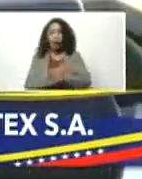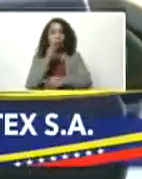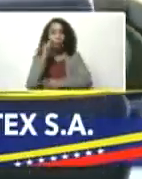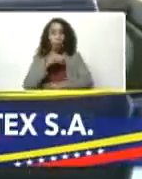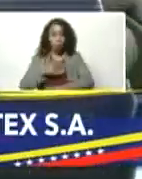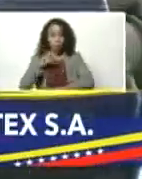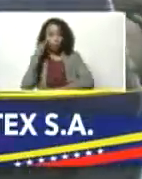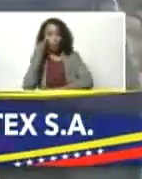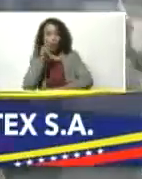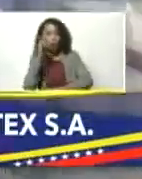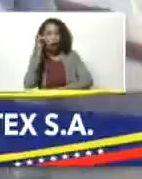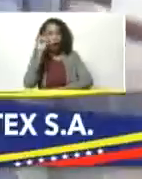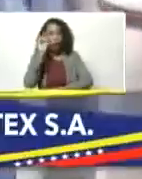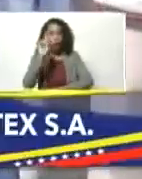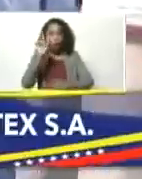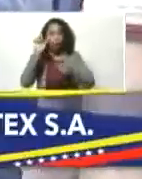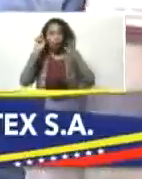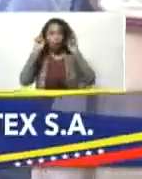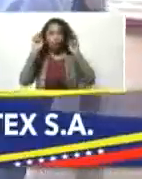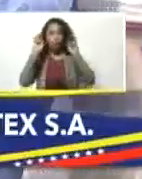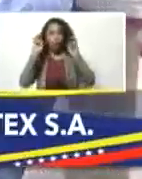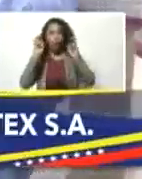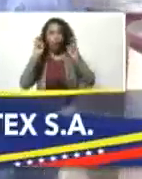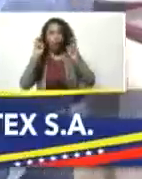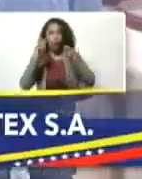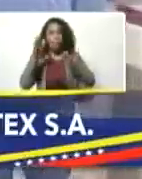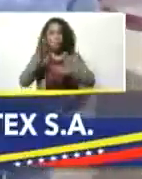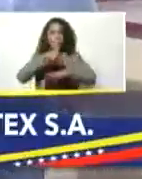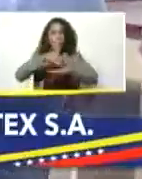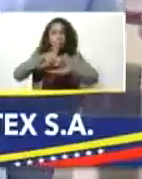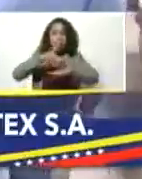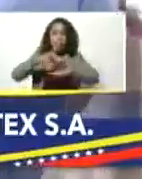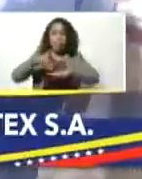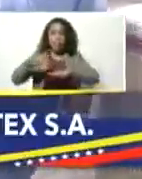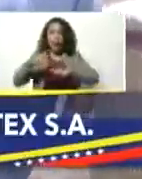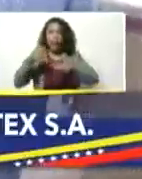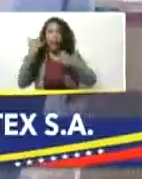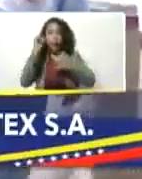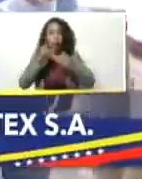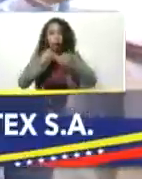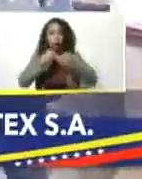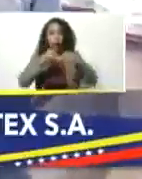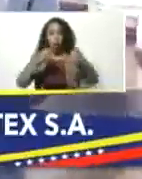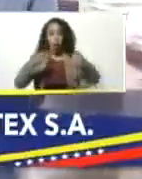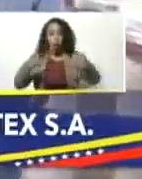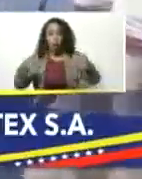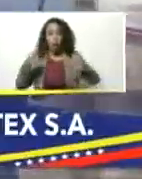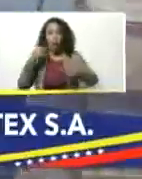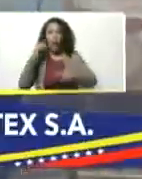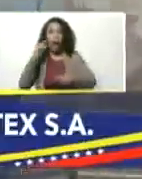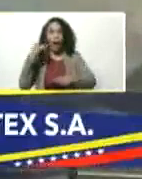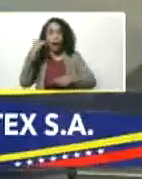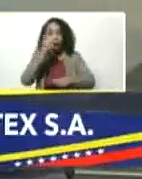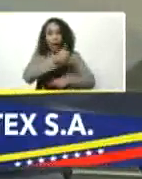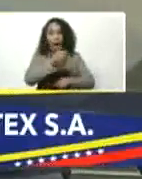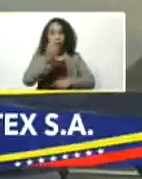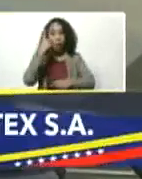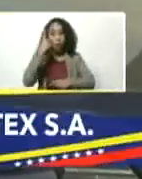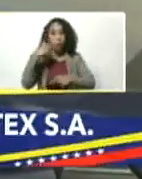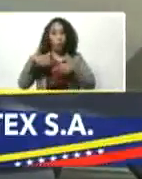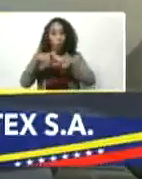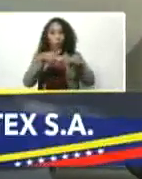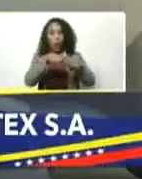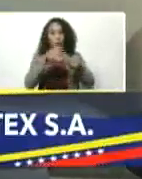observar que hay un área de teñido, hay un área de hilandería, hay un área en cada uno de los